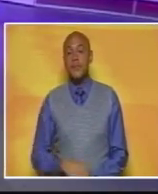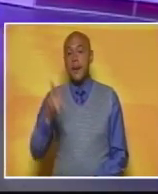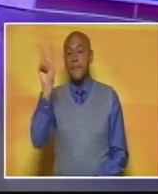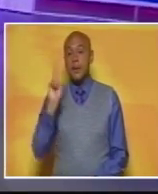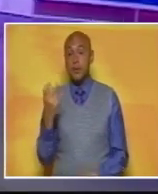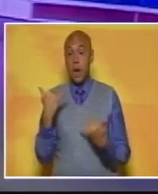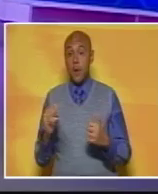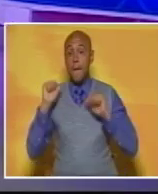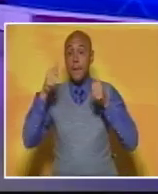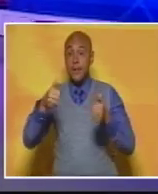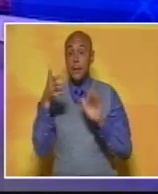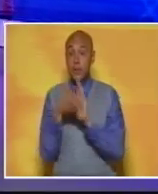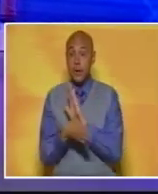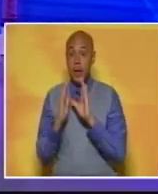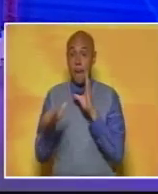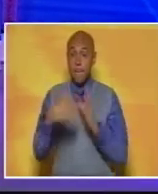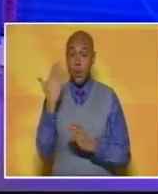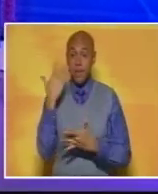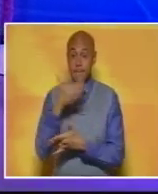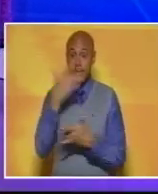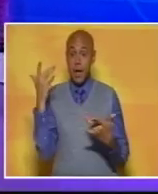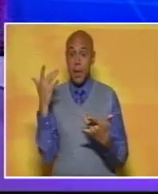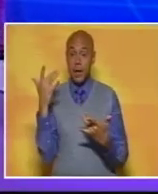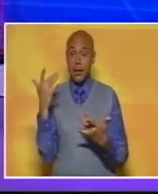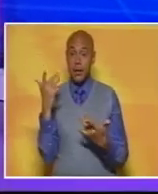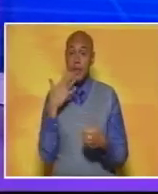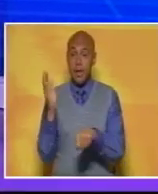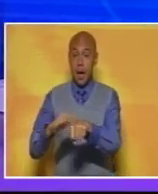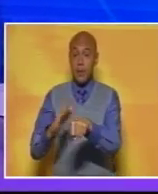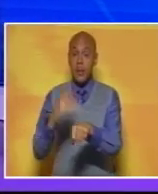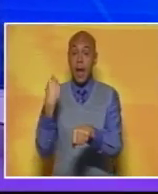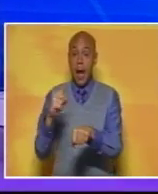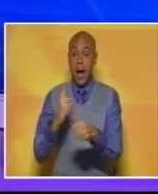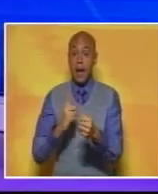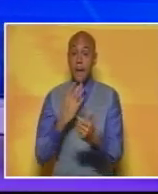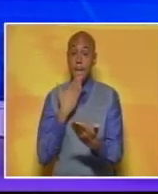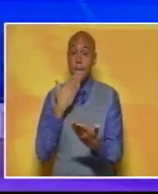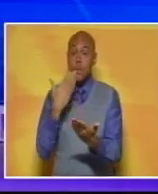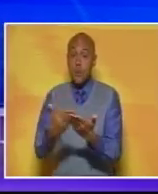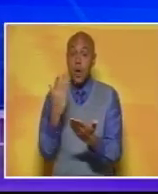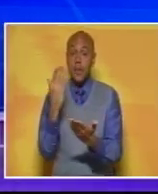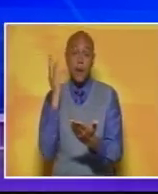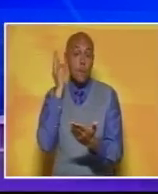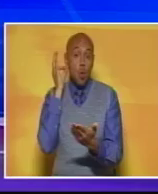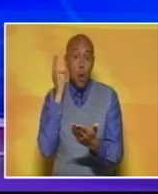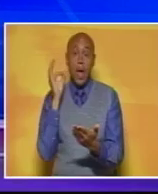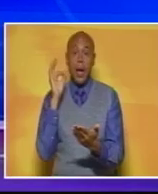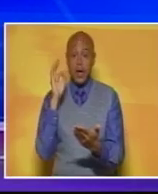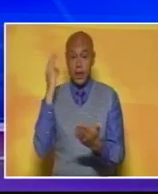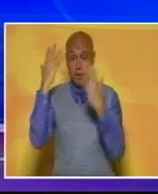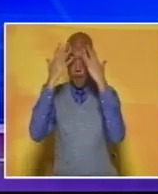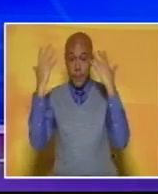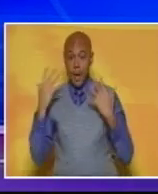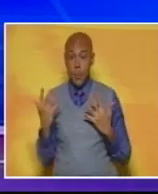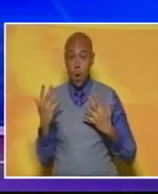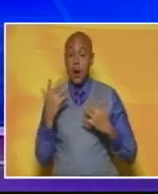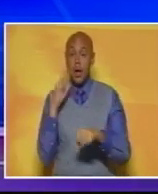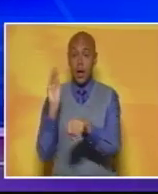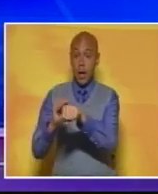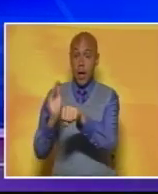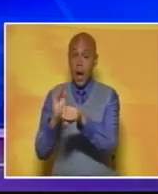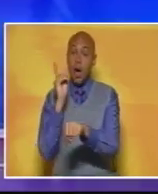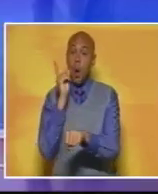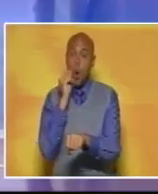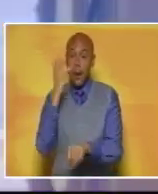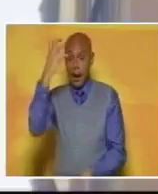Venezuela, comenzamos las noticias en Estrenos y Estrellas hablando de la propuesta que le hizo la reina del pop Madonna al príncipe Harry y su esposa